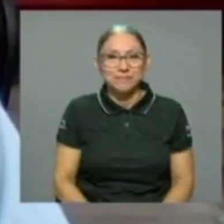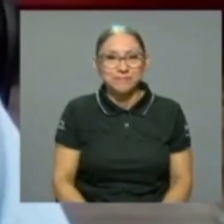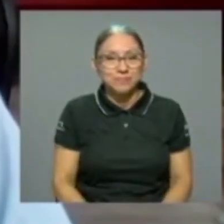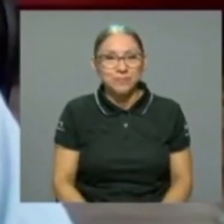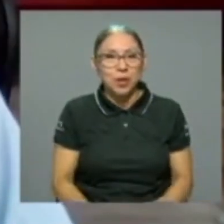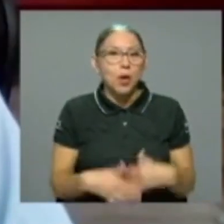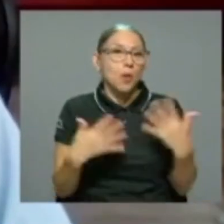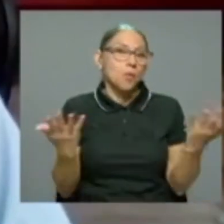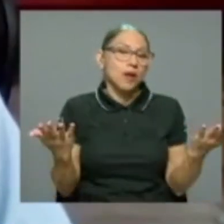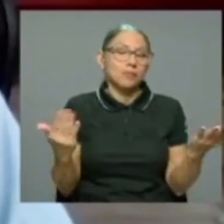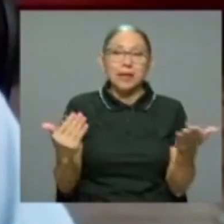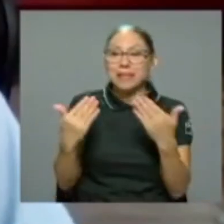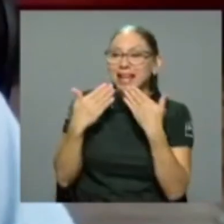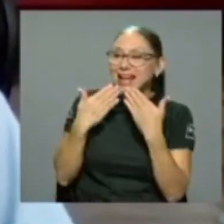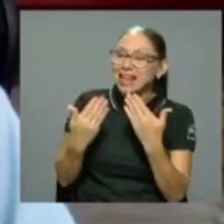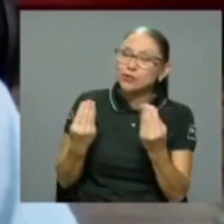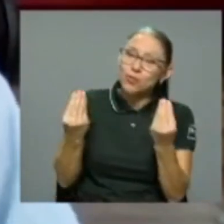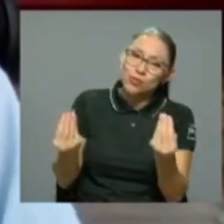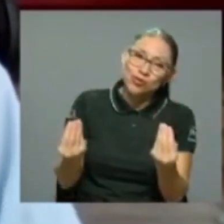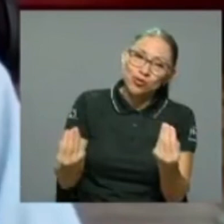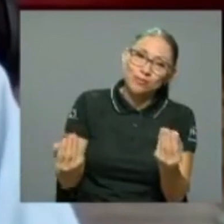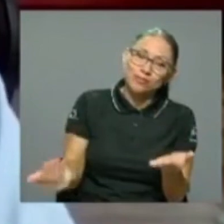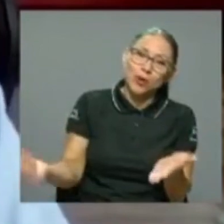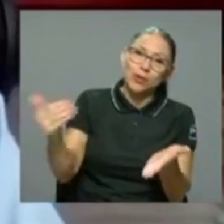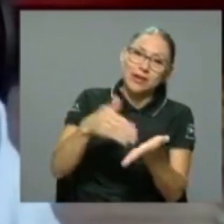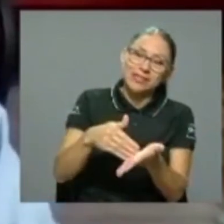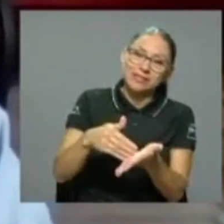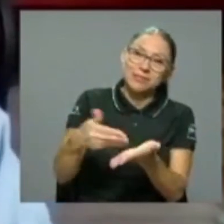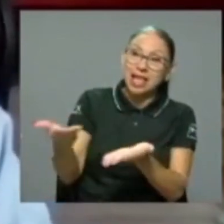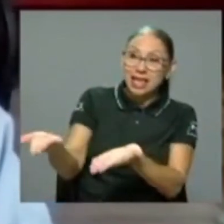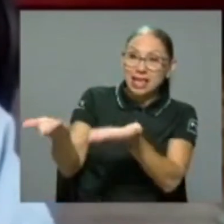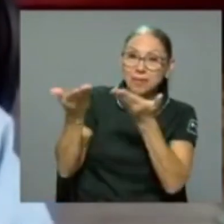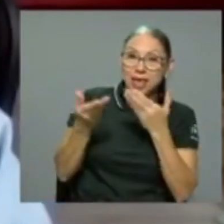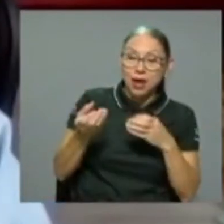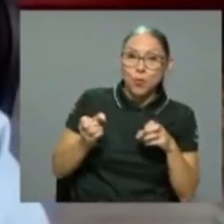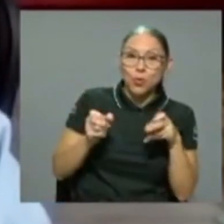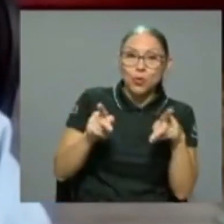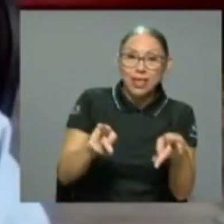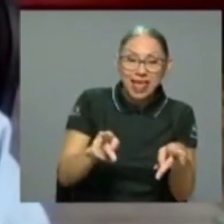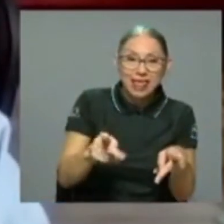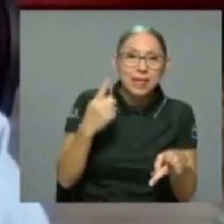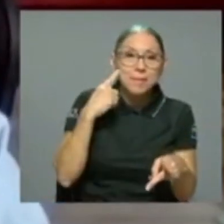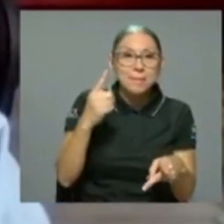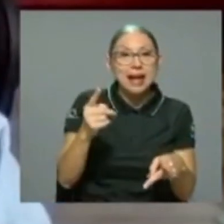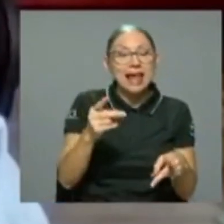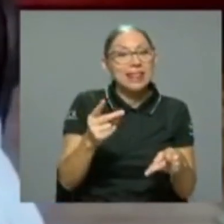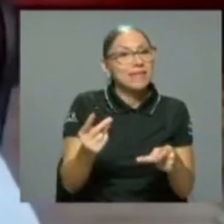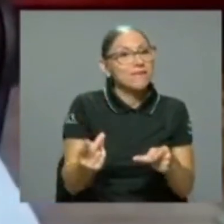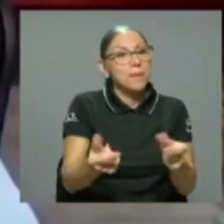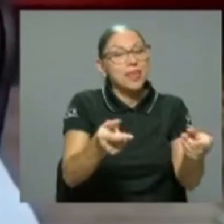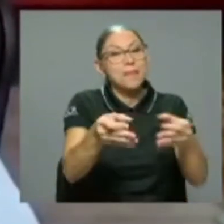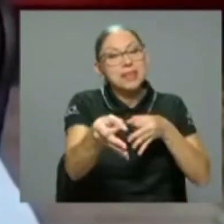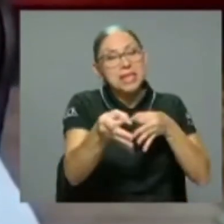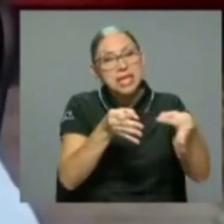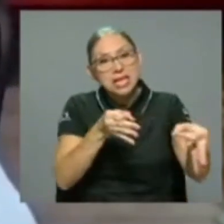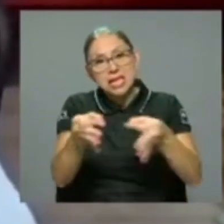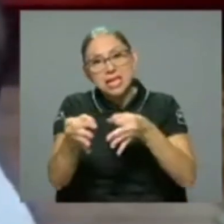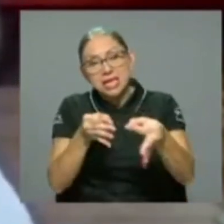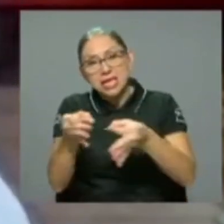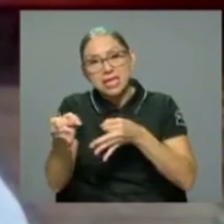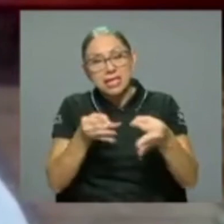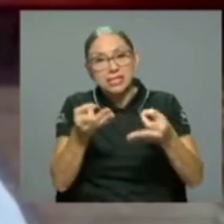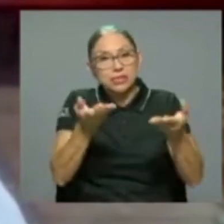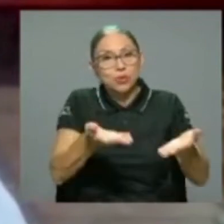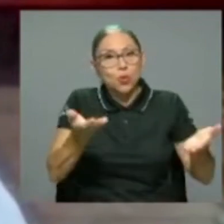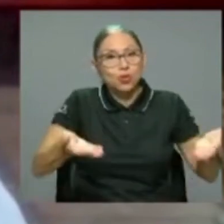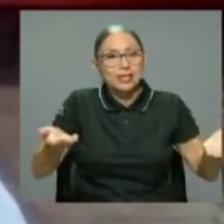Bueno, me le agradezco mucho de nuevo la oportunidad que me dio de dar a explicar rápidamente estas cosas y